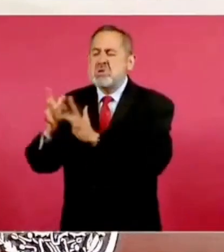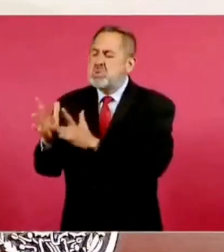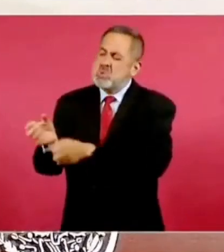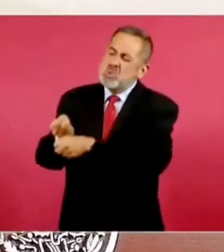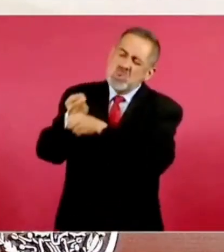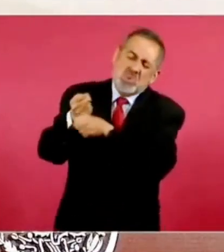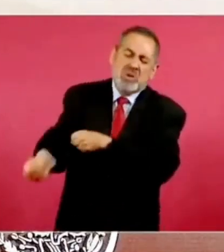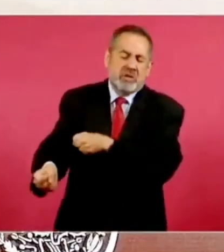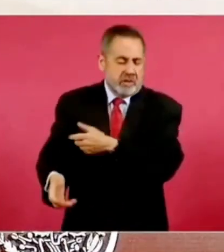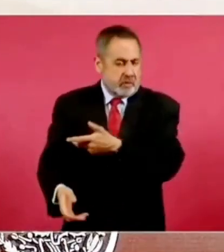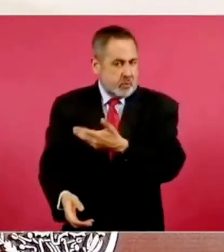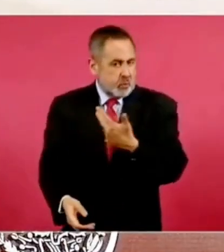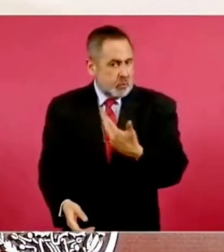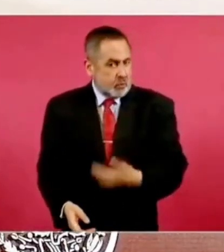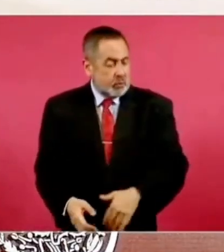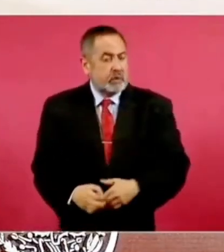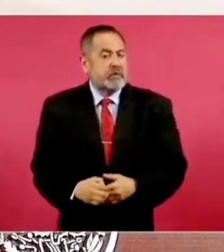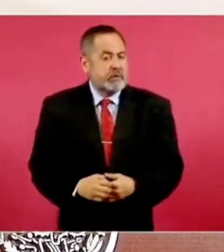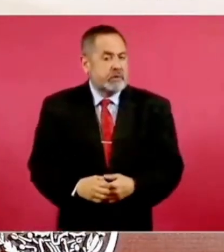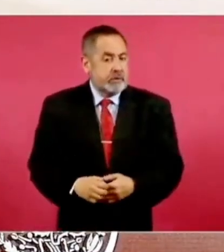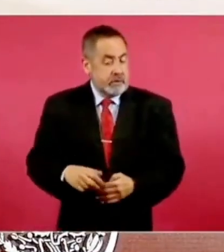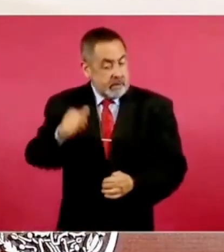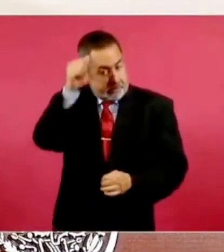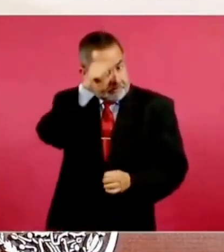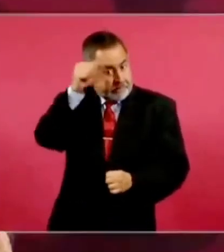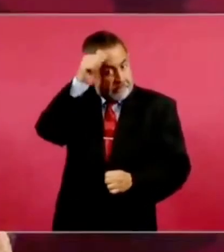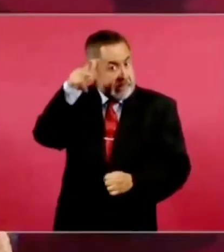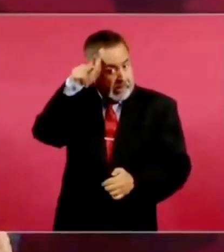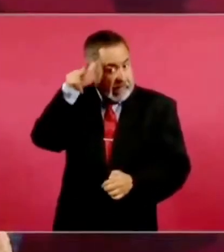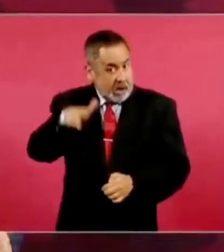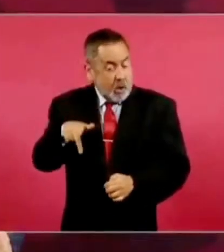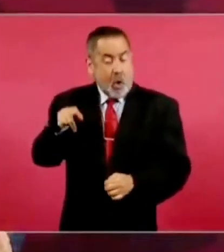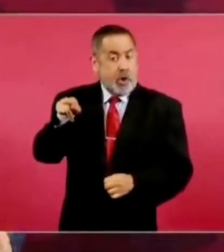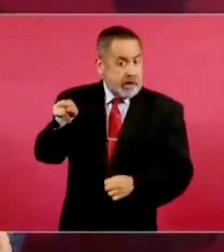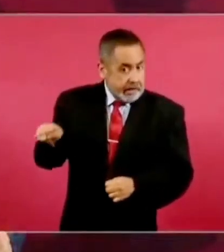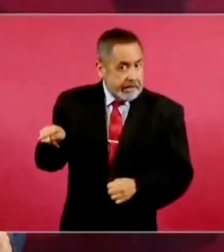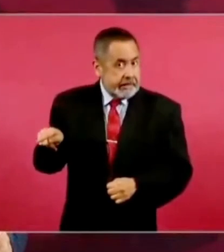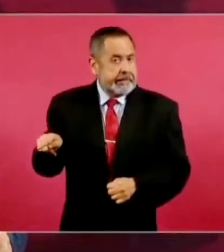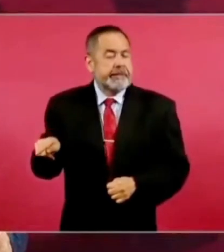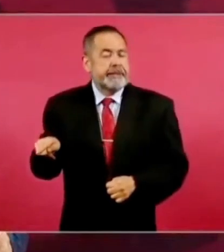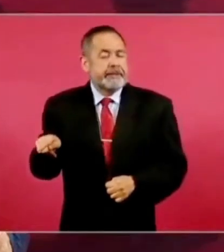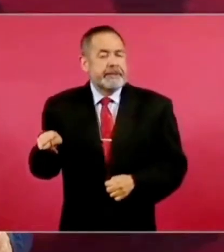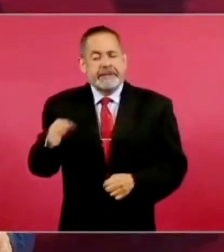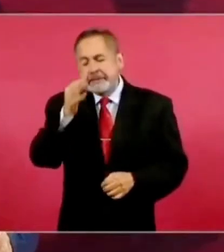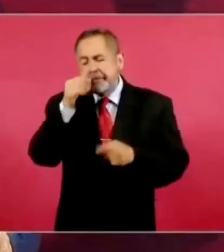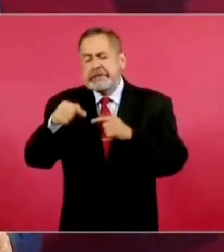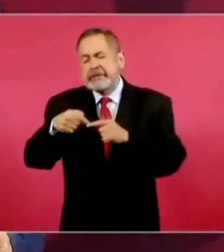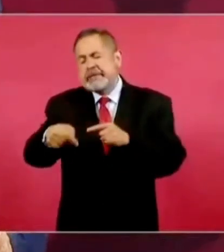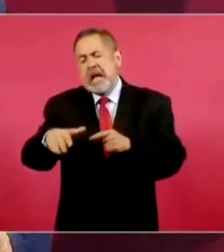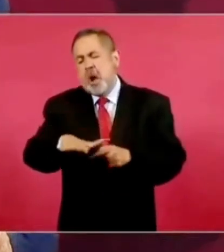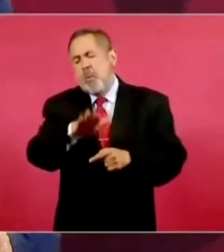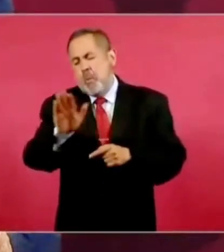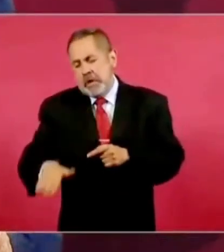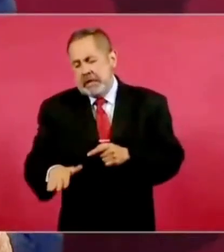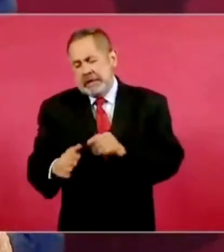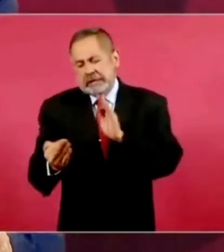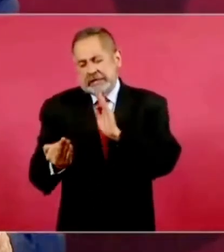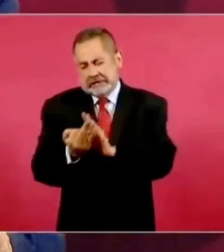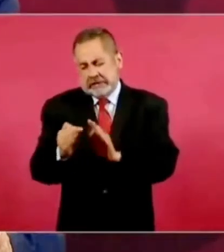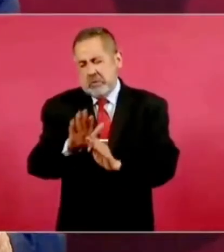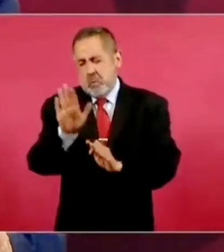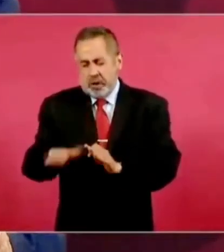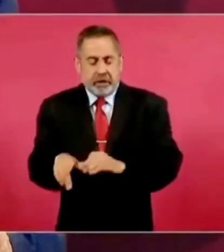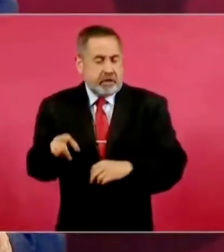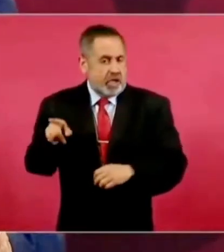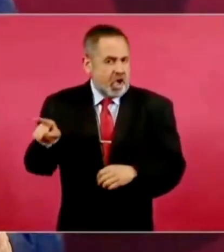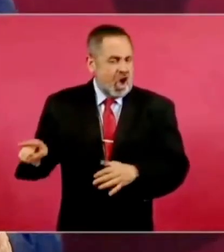El cura Miguel Hidalgo y Costilla, en sus últimas horas, dio muestra